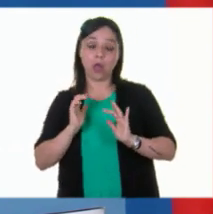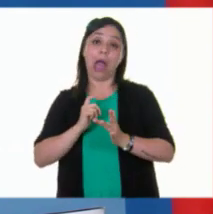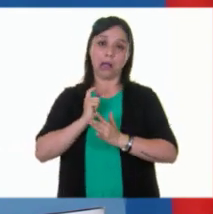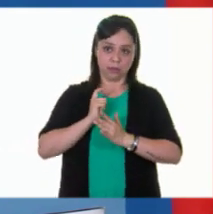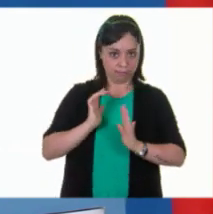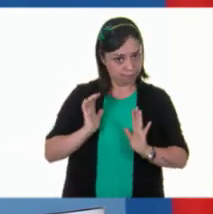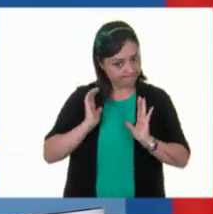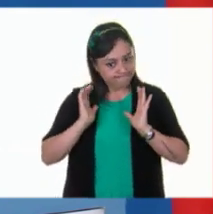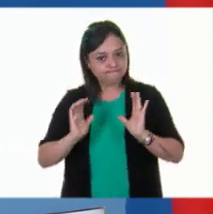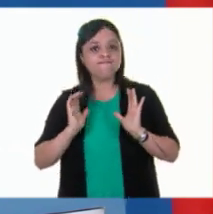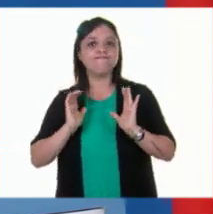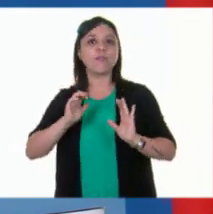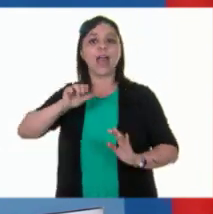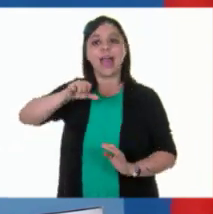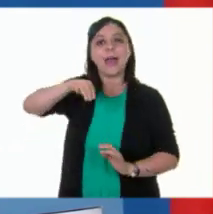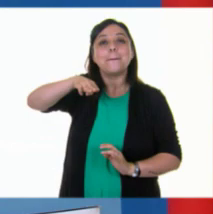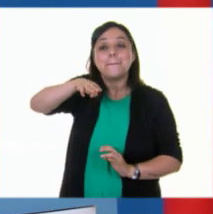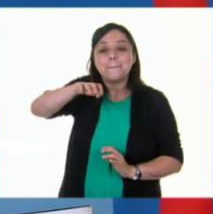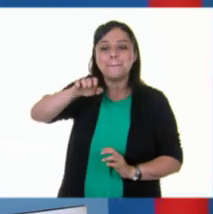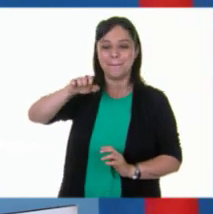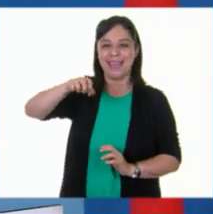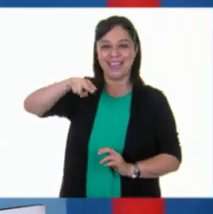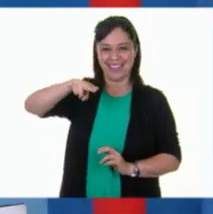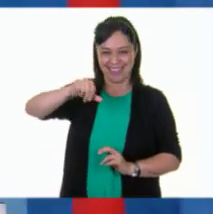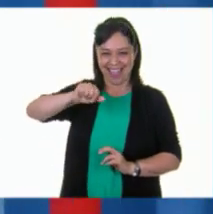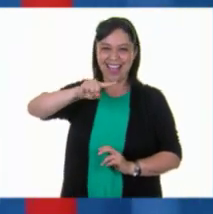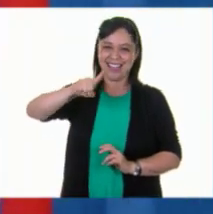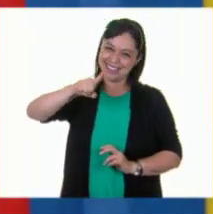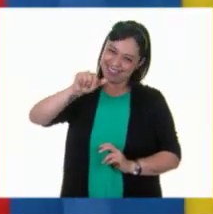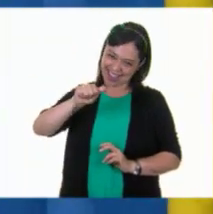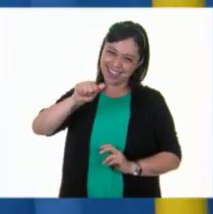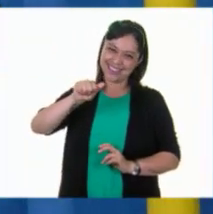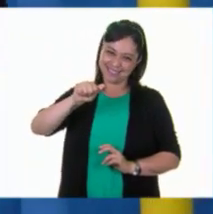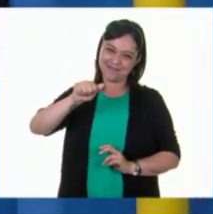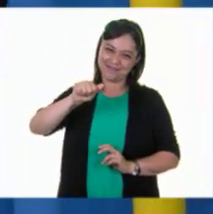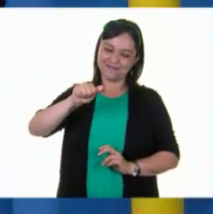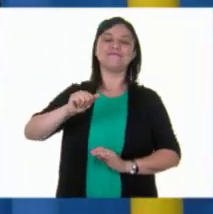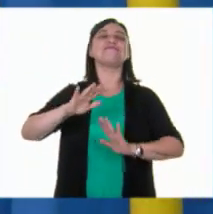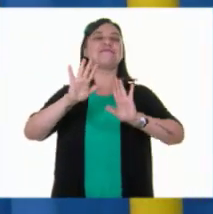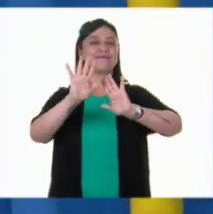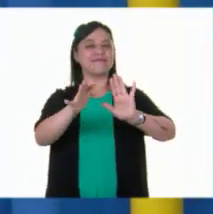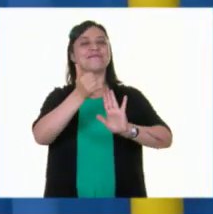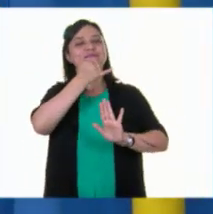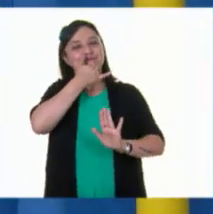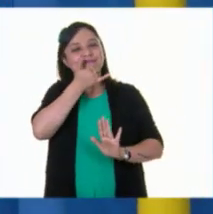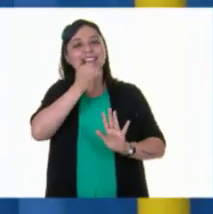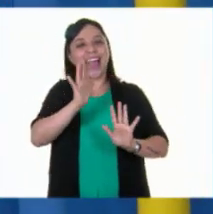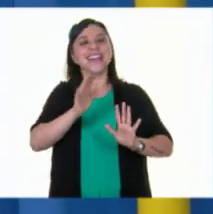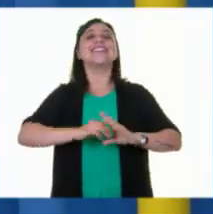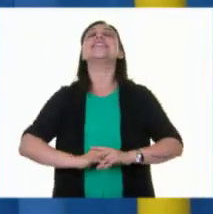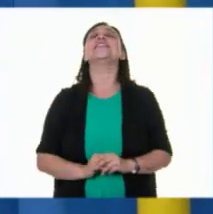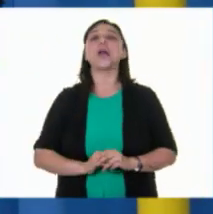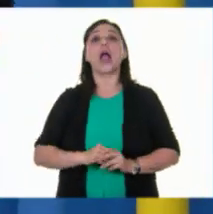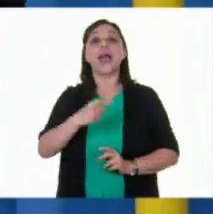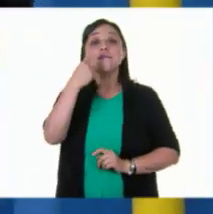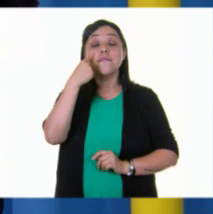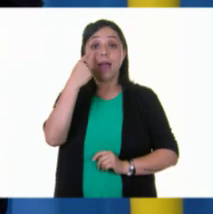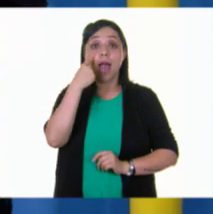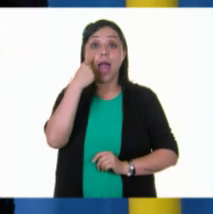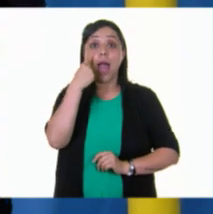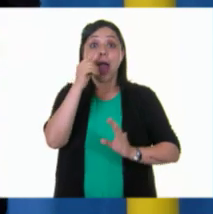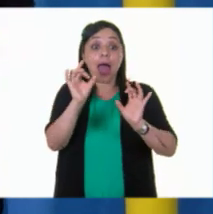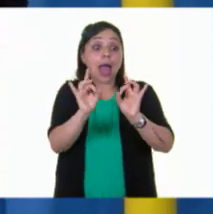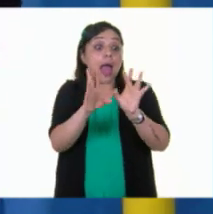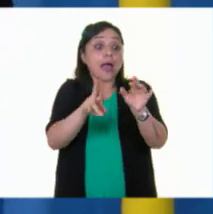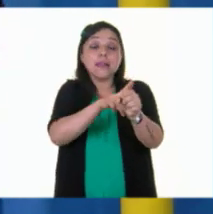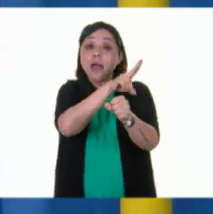o Amenaza. peligro. Muy bien. Muy bien. Bueno, como bien lo decías, Larisa, hay fenómenos que no son un peligro